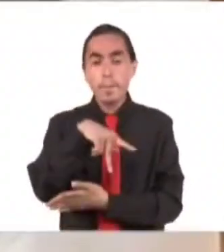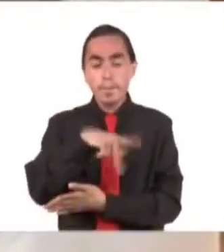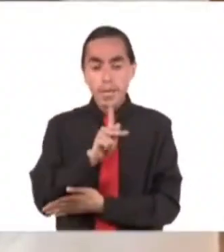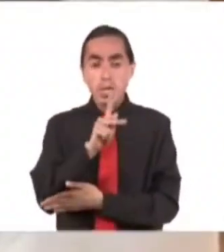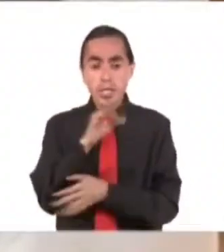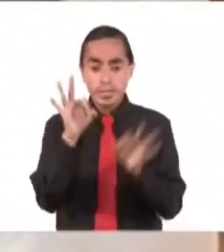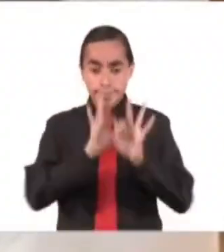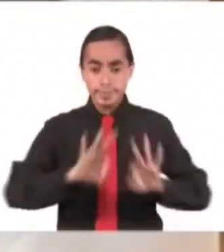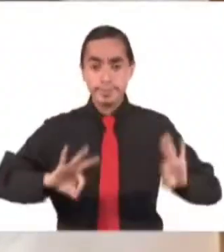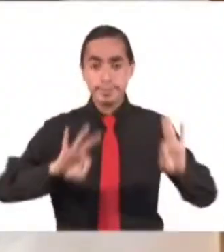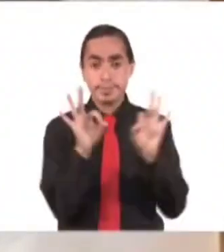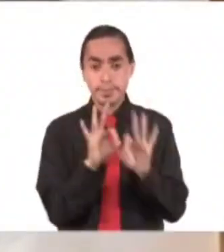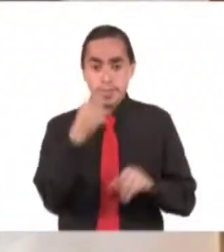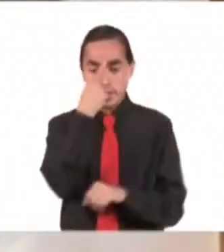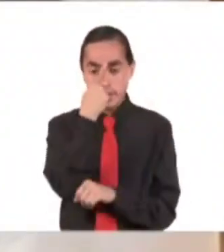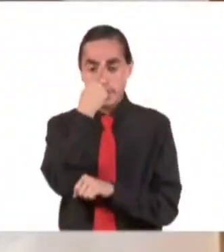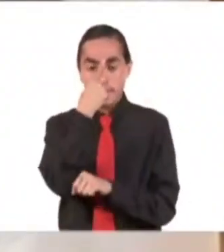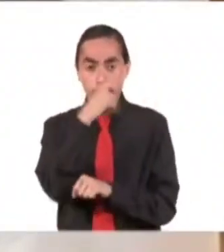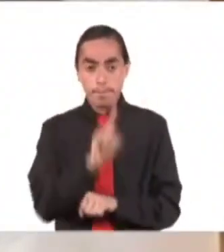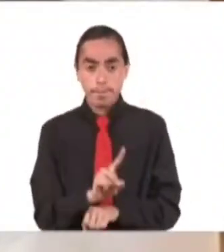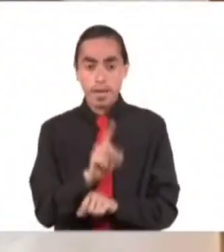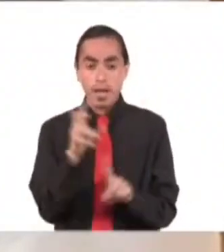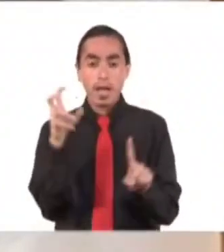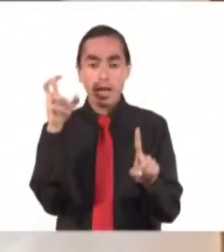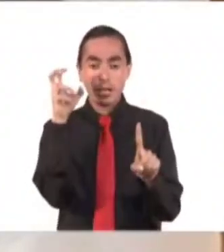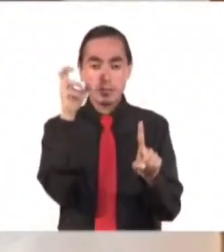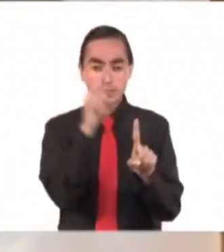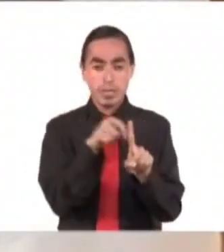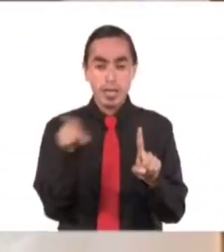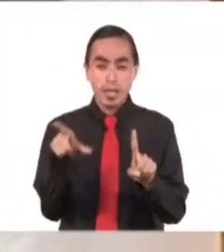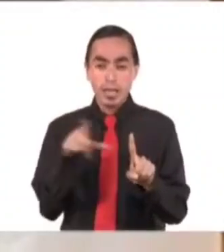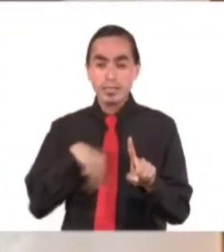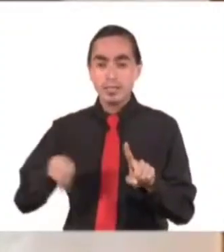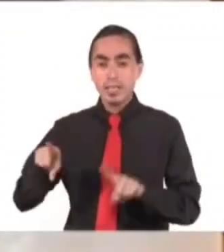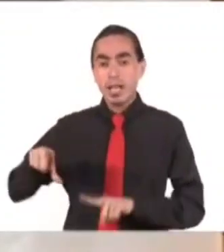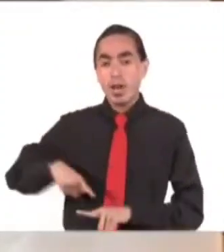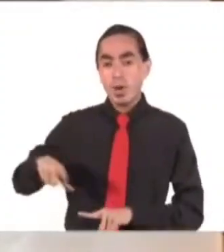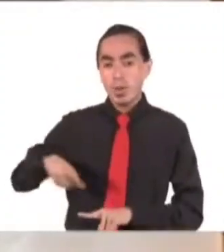es fundamental en la concepción de este gobierno